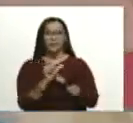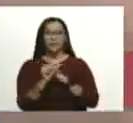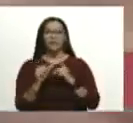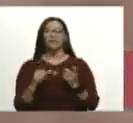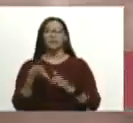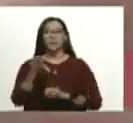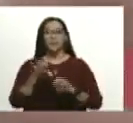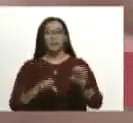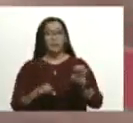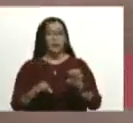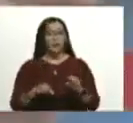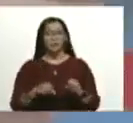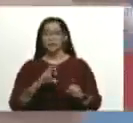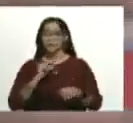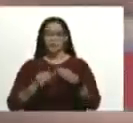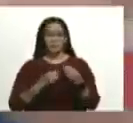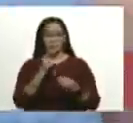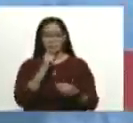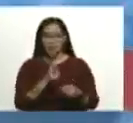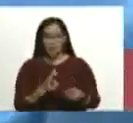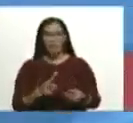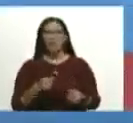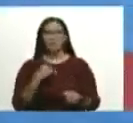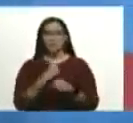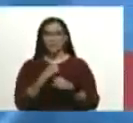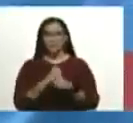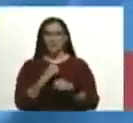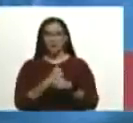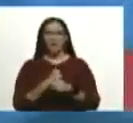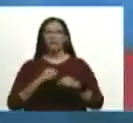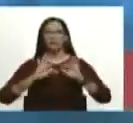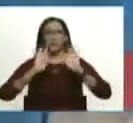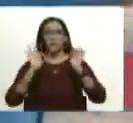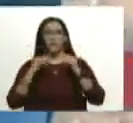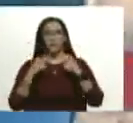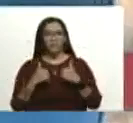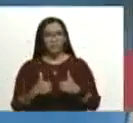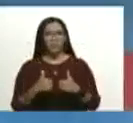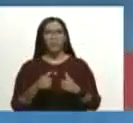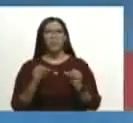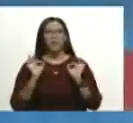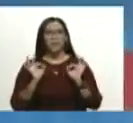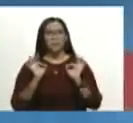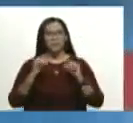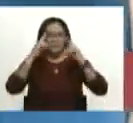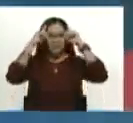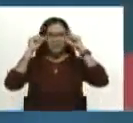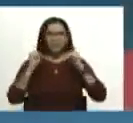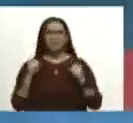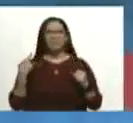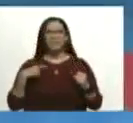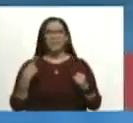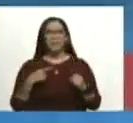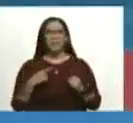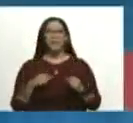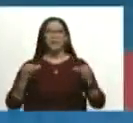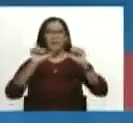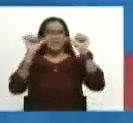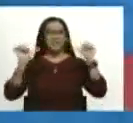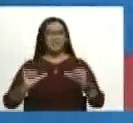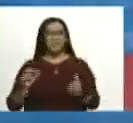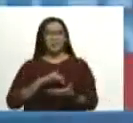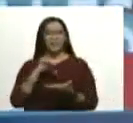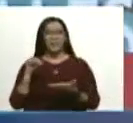animal inofensivo si es trabajado de manera adecuada por los especialistas y las especialistas que tenemos en el Sistema